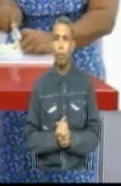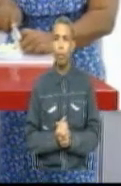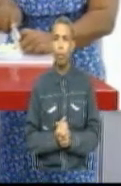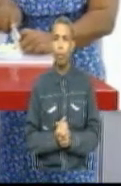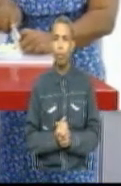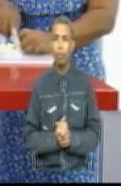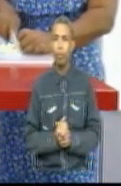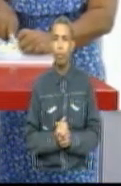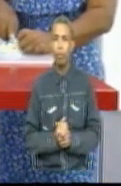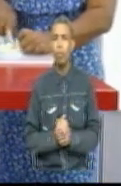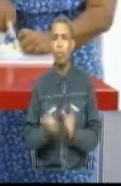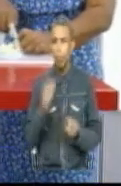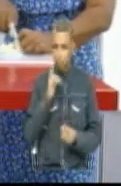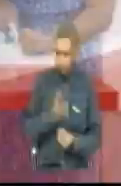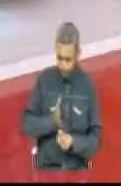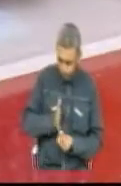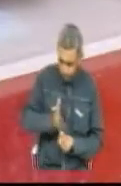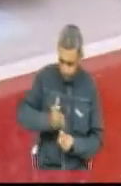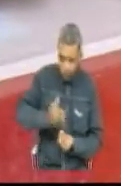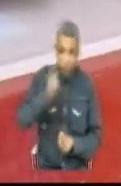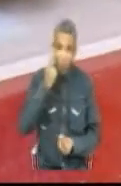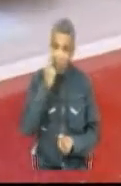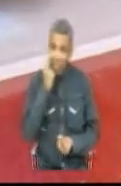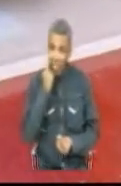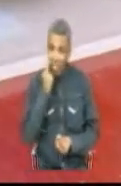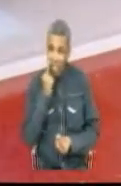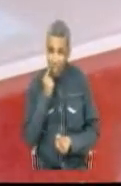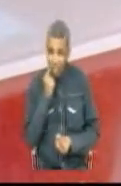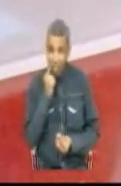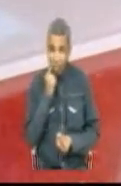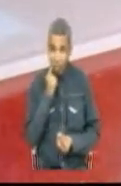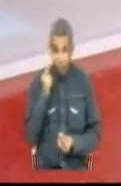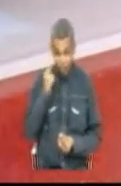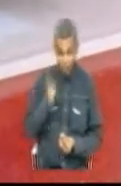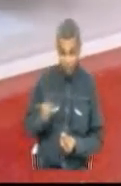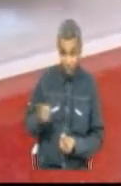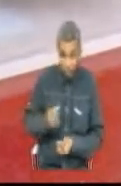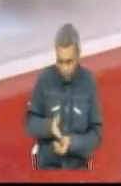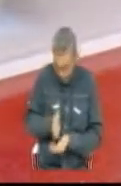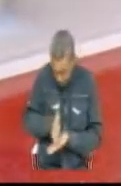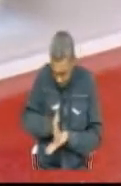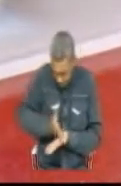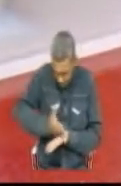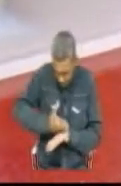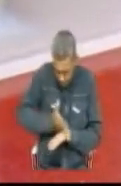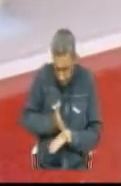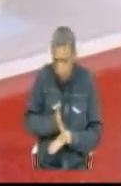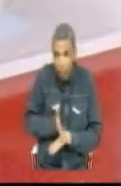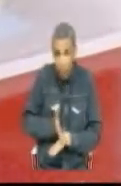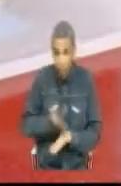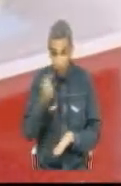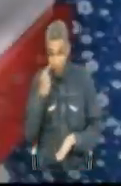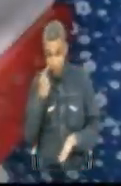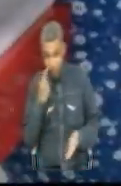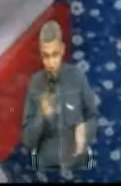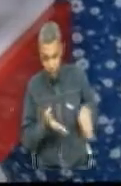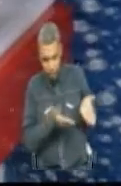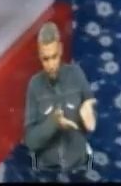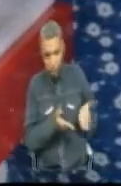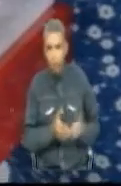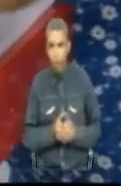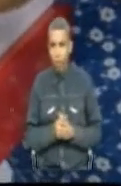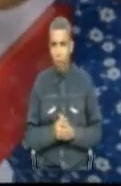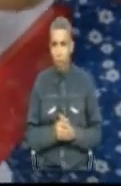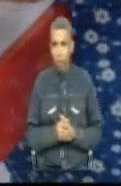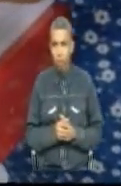de hacer el corte de la cebolla en esto en estos momentos van a christina está haciendo el corte de la palabra de muerte si vamos a está manejando el